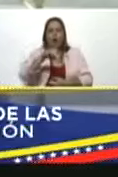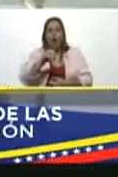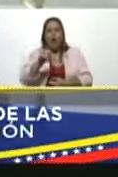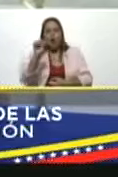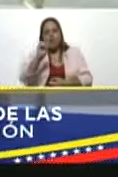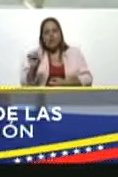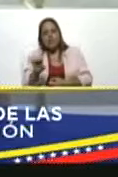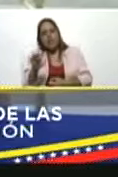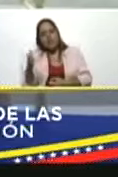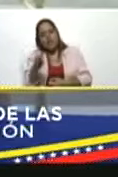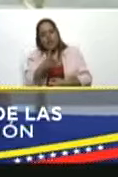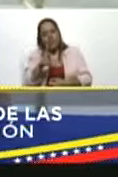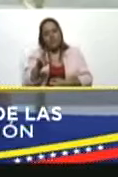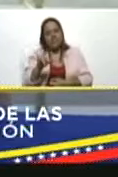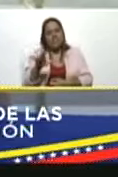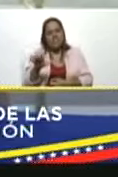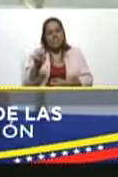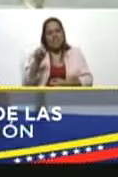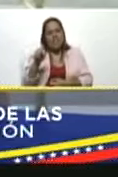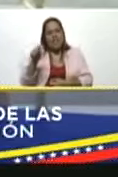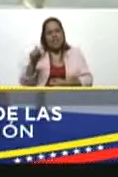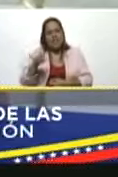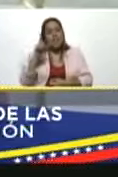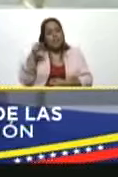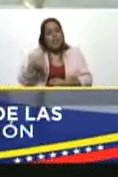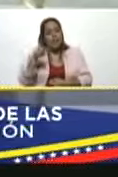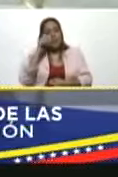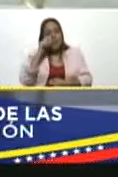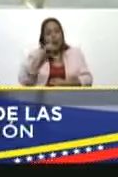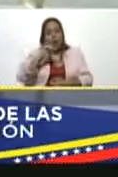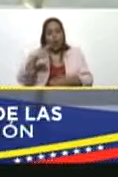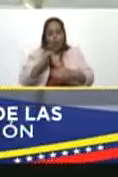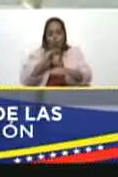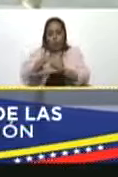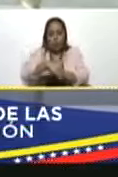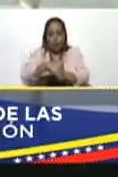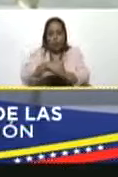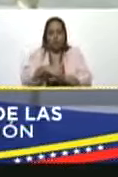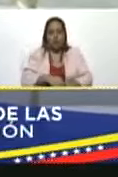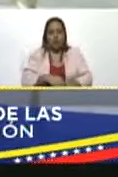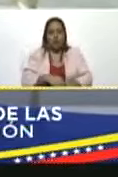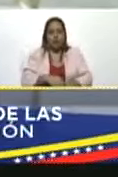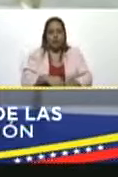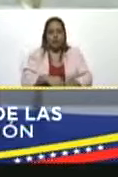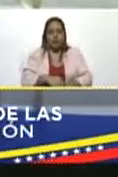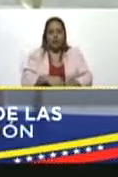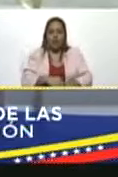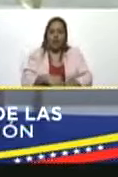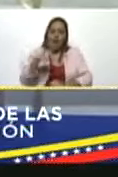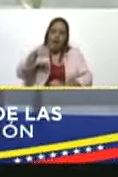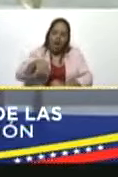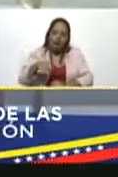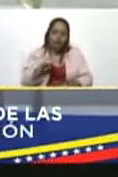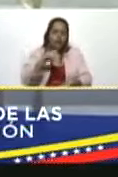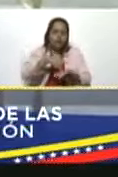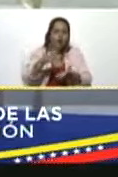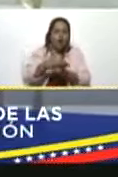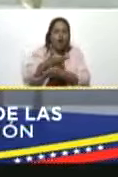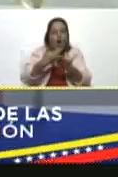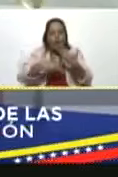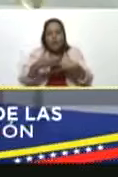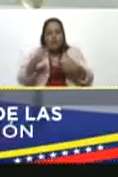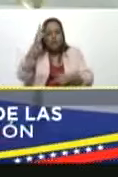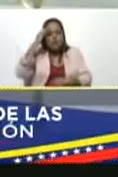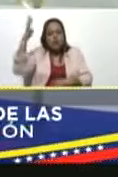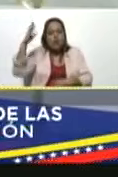vino también Jorge Rodríguez Padre allí a compartir sus sueños, el anhelo de